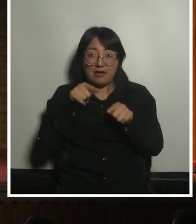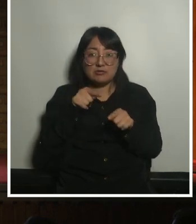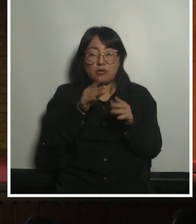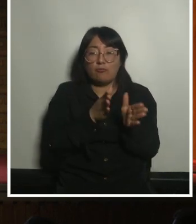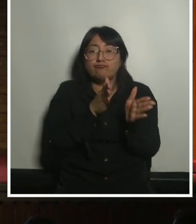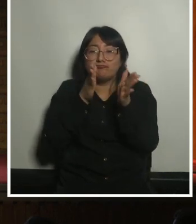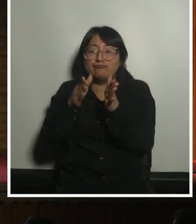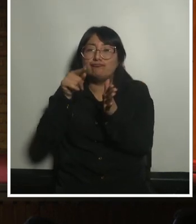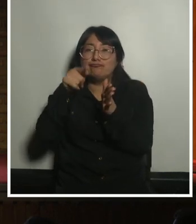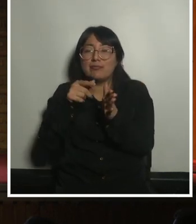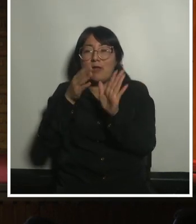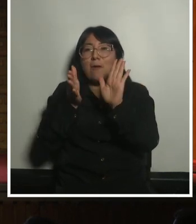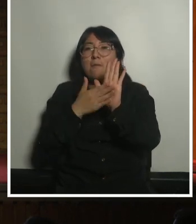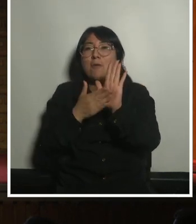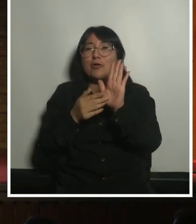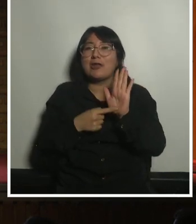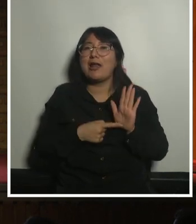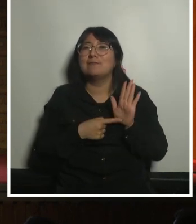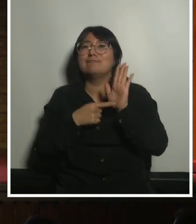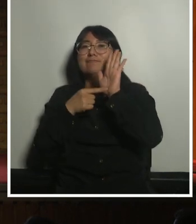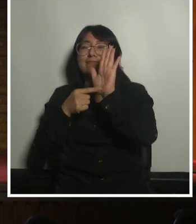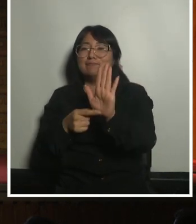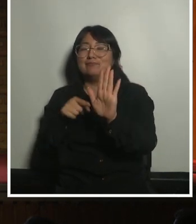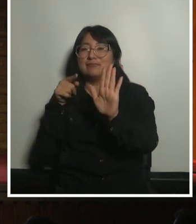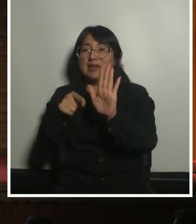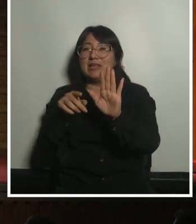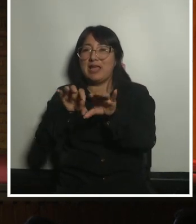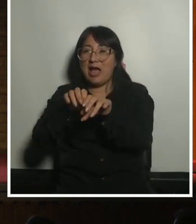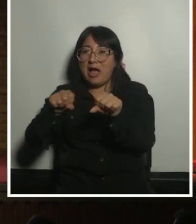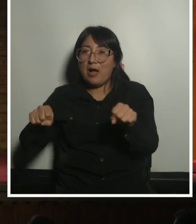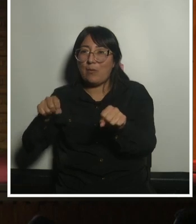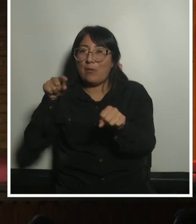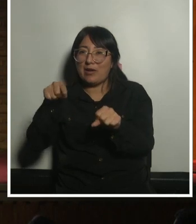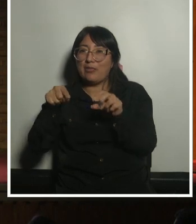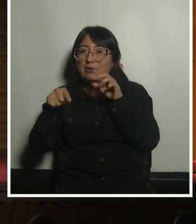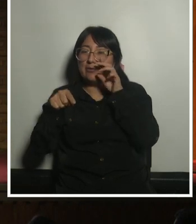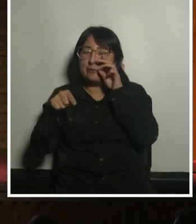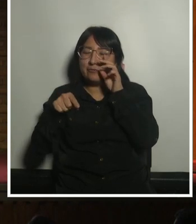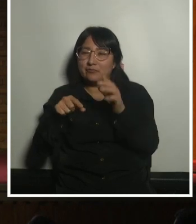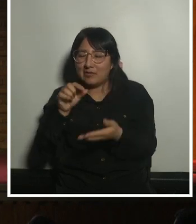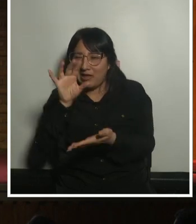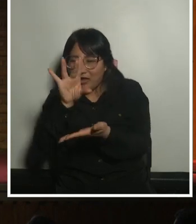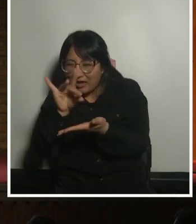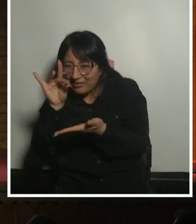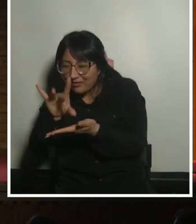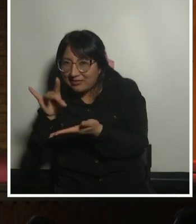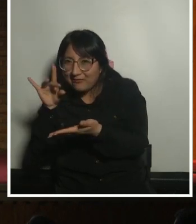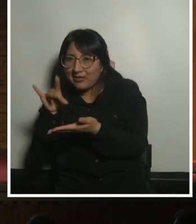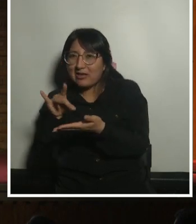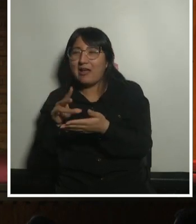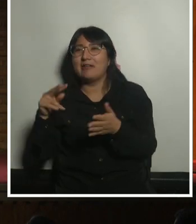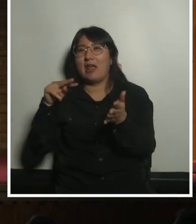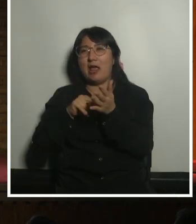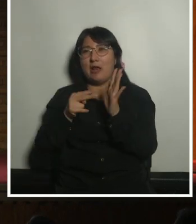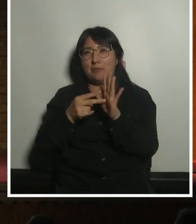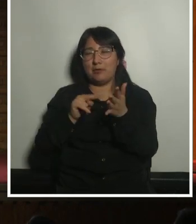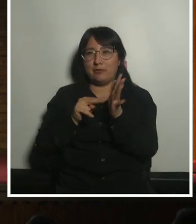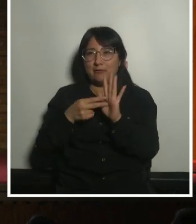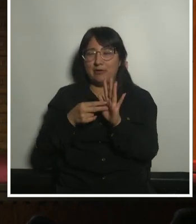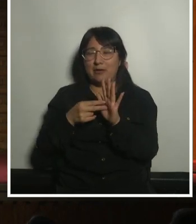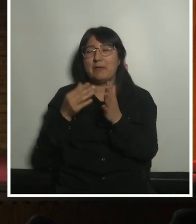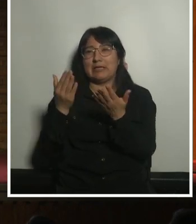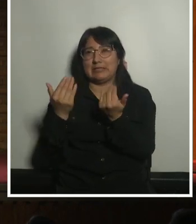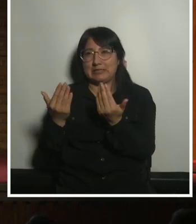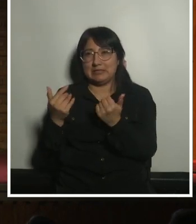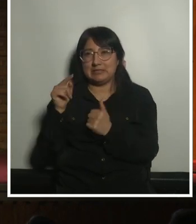considerar esa evidencia y justamente consensuar, identificar las incompatibilidades que se